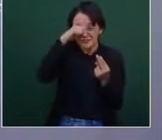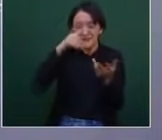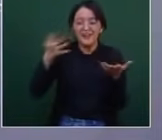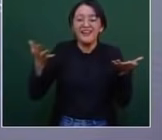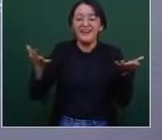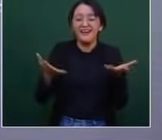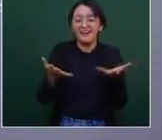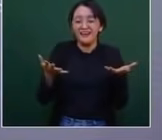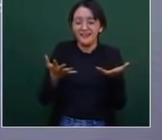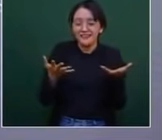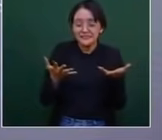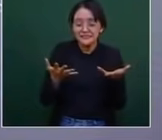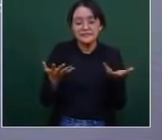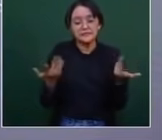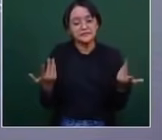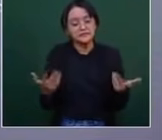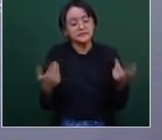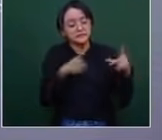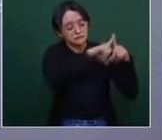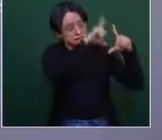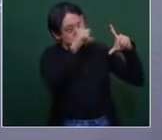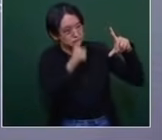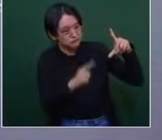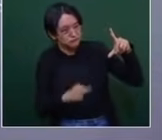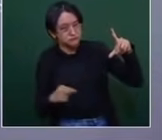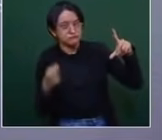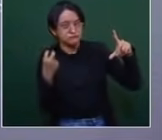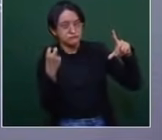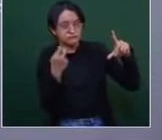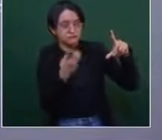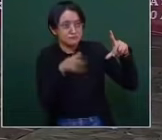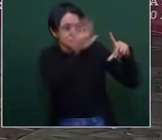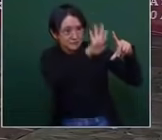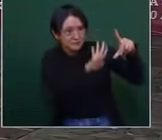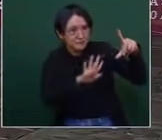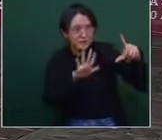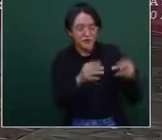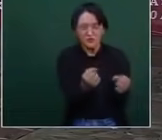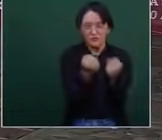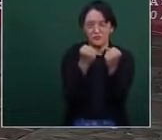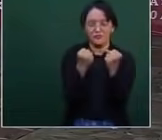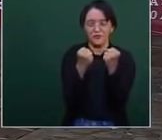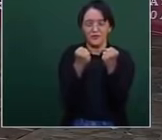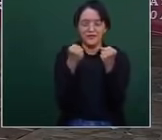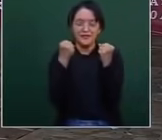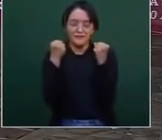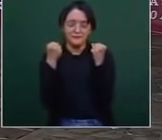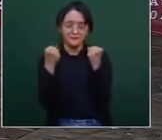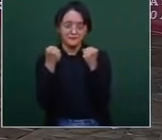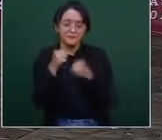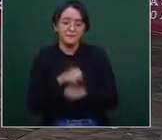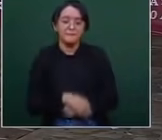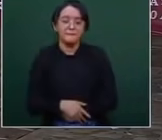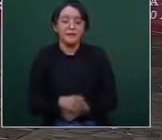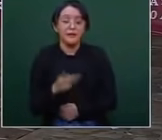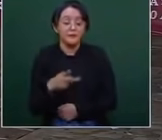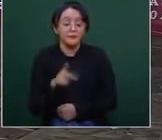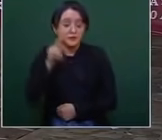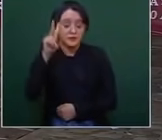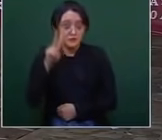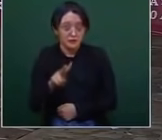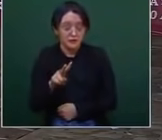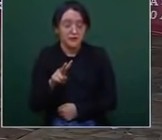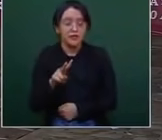edificación de un Estado nacional. Pero si bien es cierto que la consolidación de la oligarquía